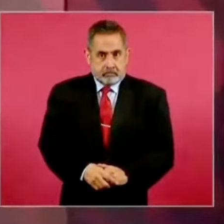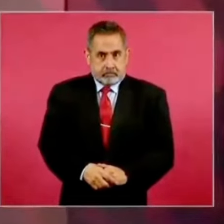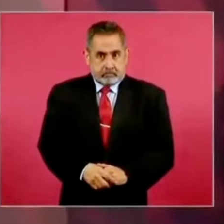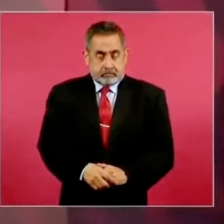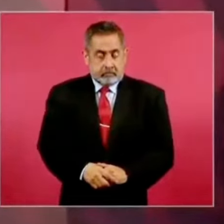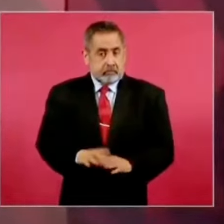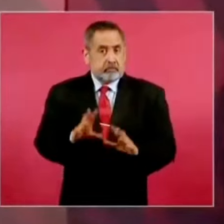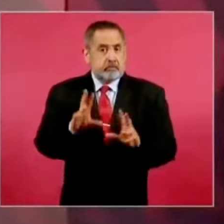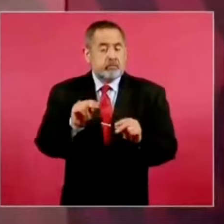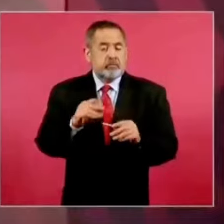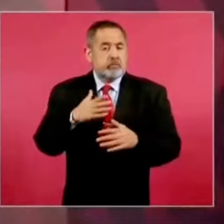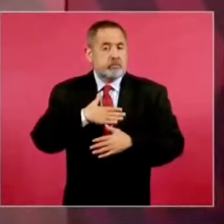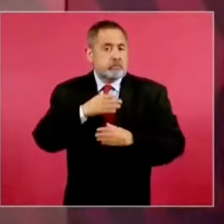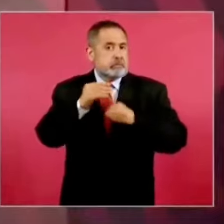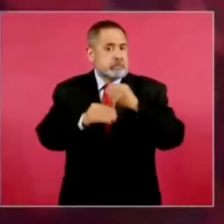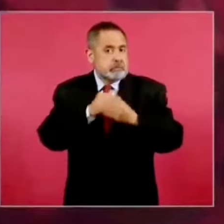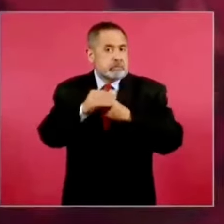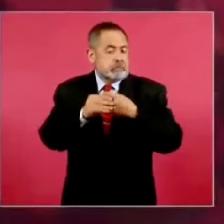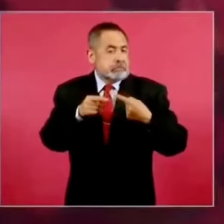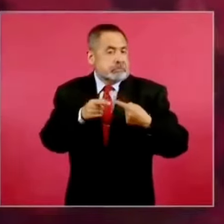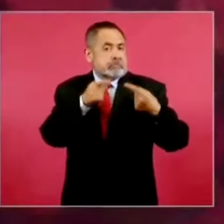no es un asunto de pleito.